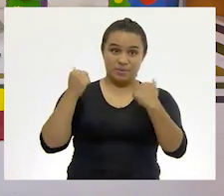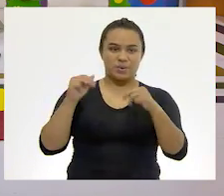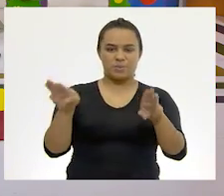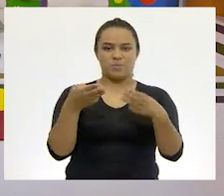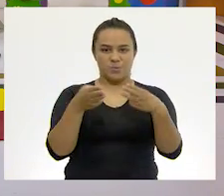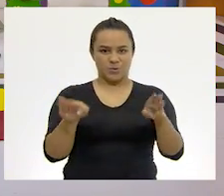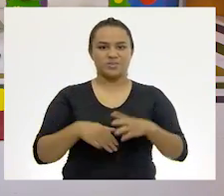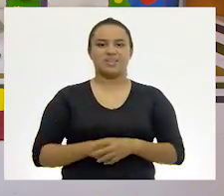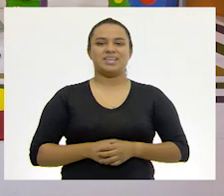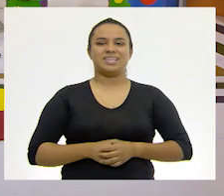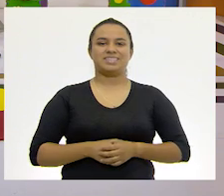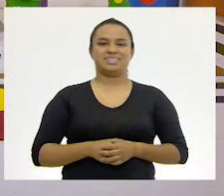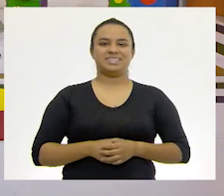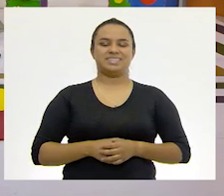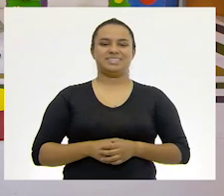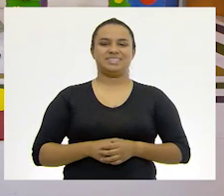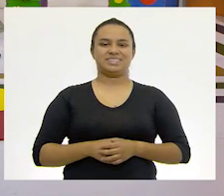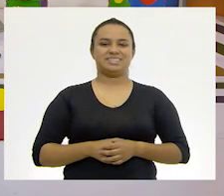música.